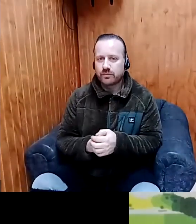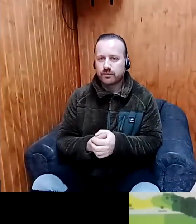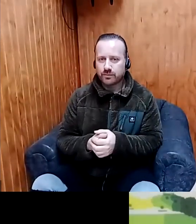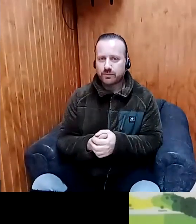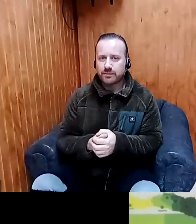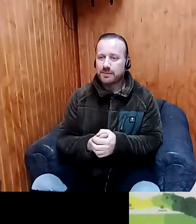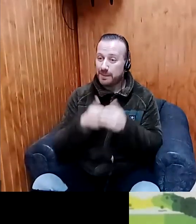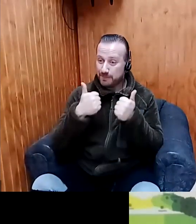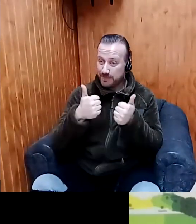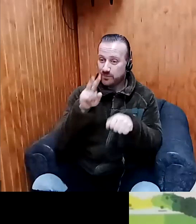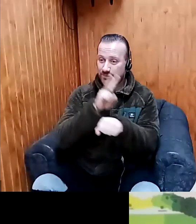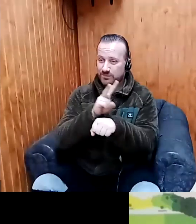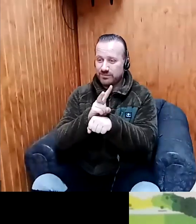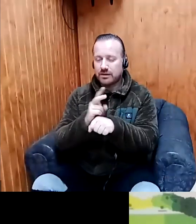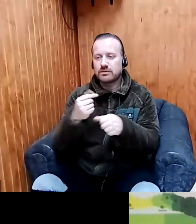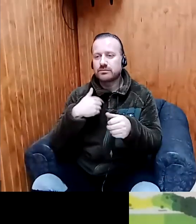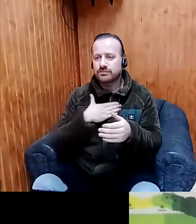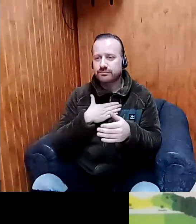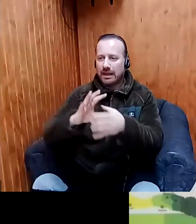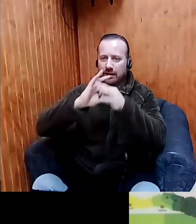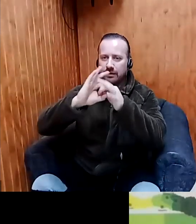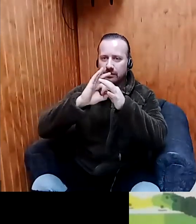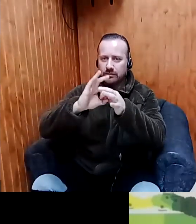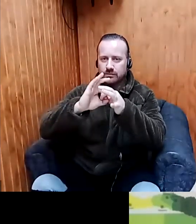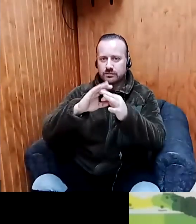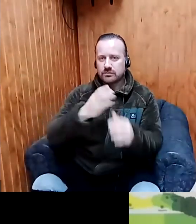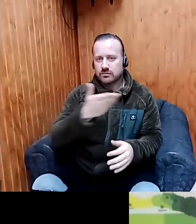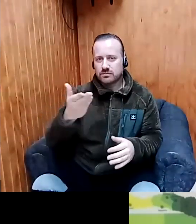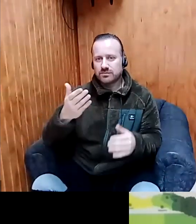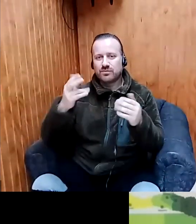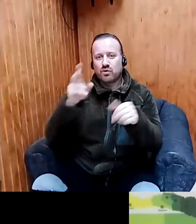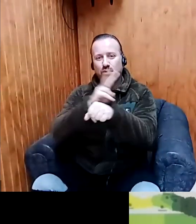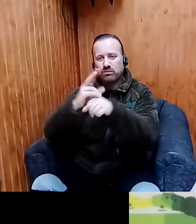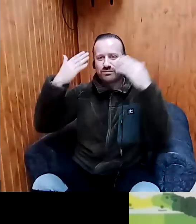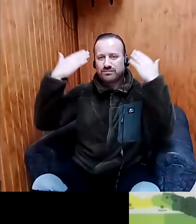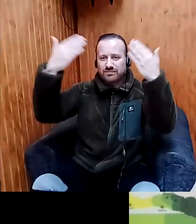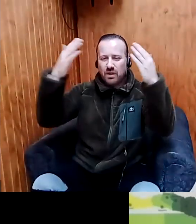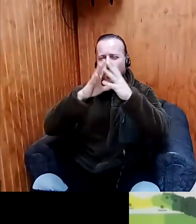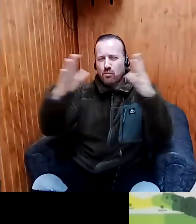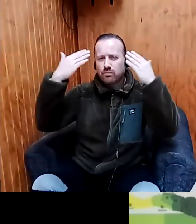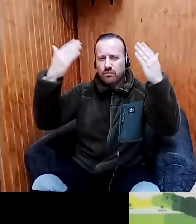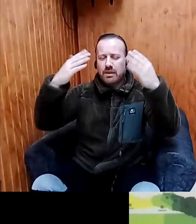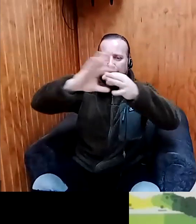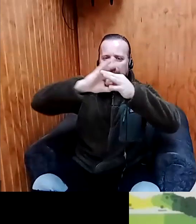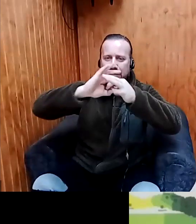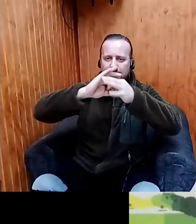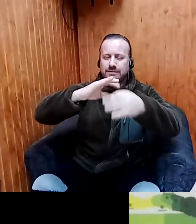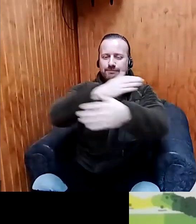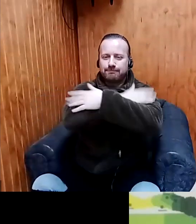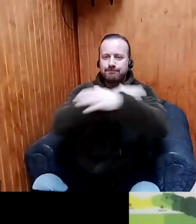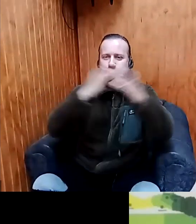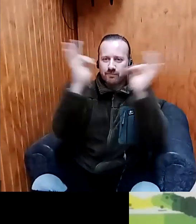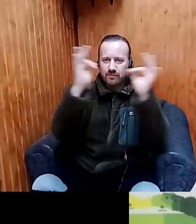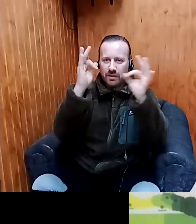Bien, profesor, entonces agradecemos a los profesores que lo están saludando, también le envían muchos saludos, agradecimientos, felicitaciones de